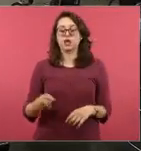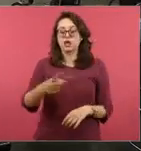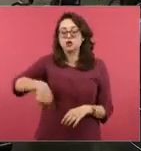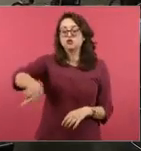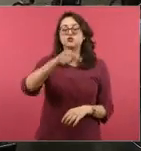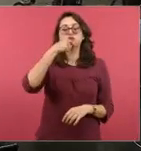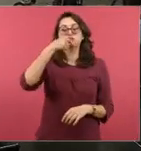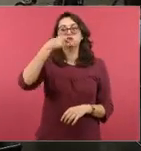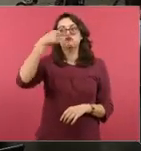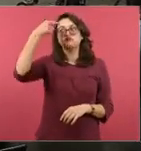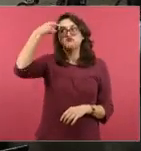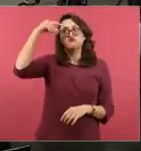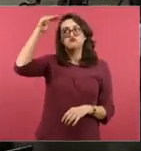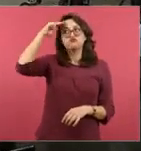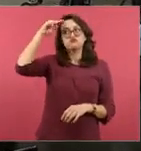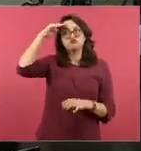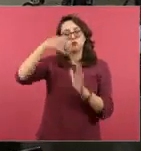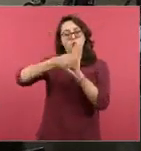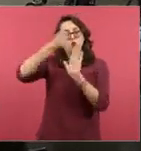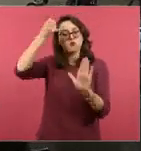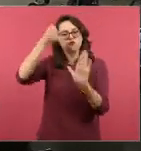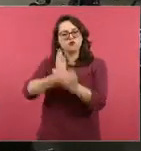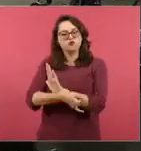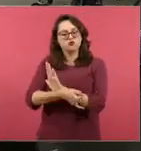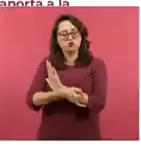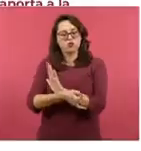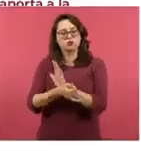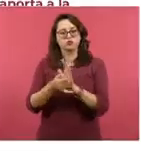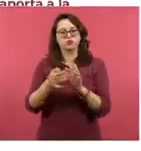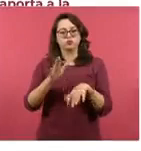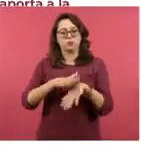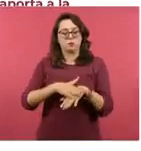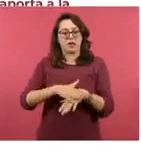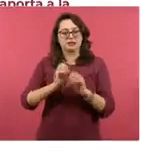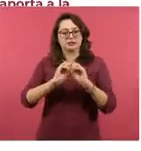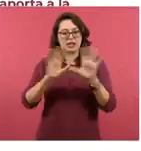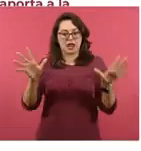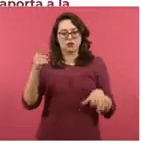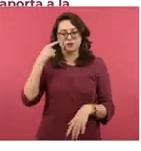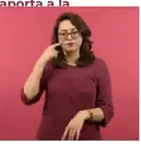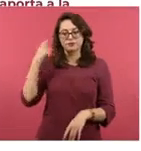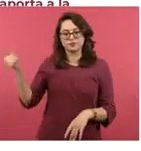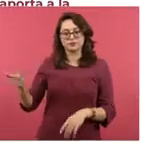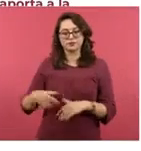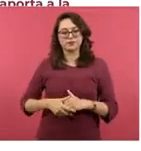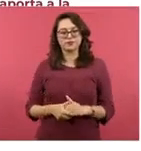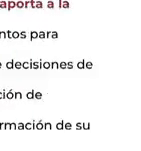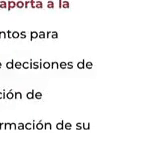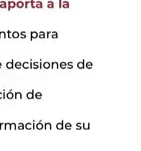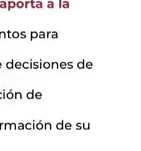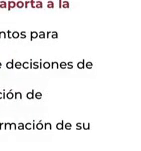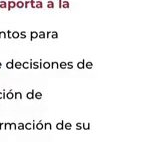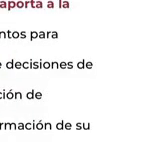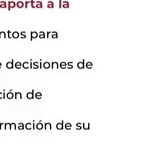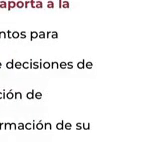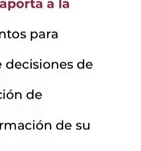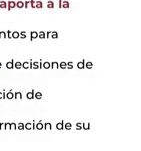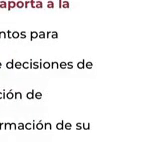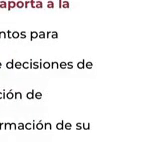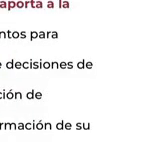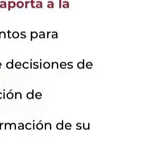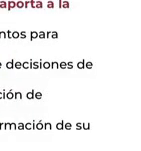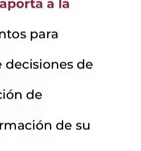científico, no es una definición lo que presento ahí, sino algunas ideas y relaciones de conocimientos.